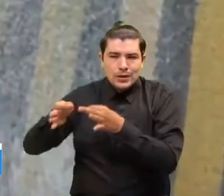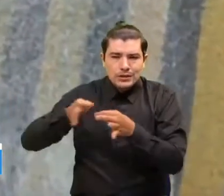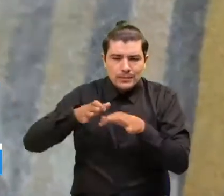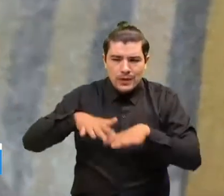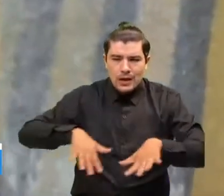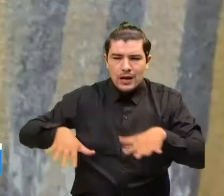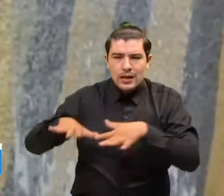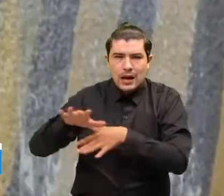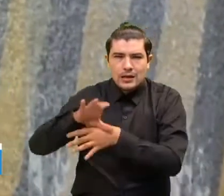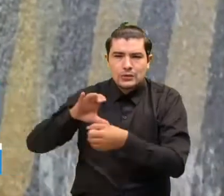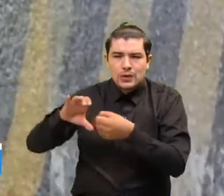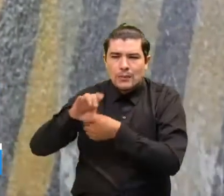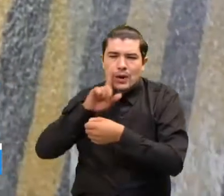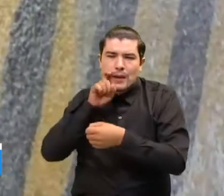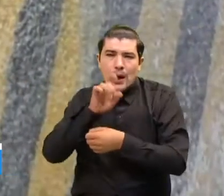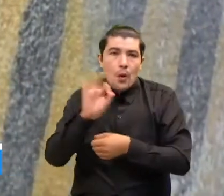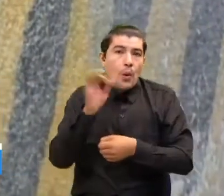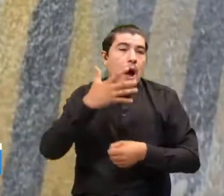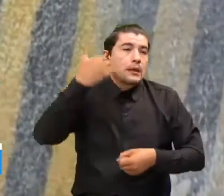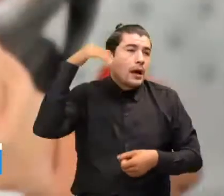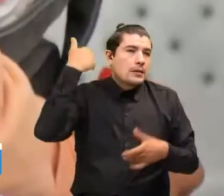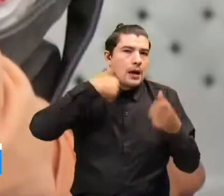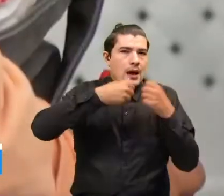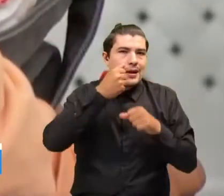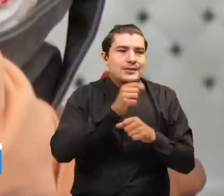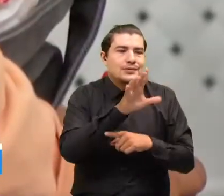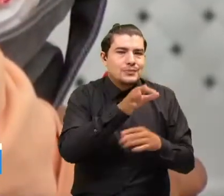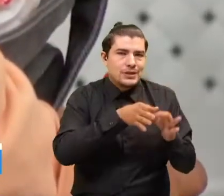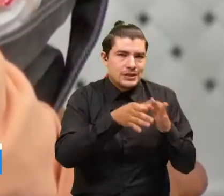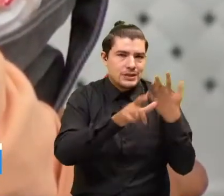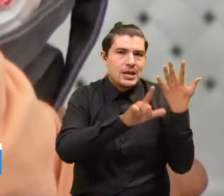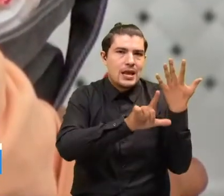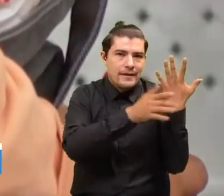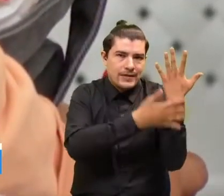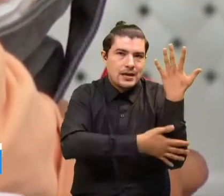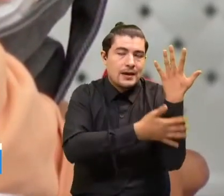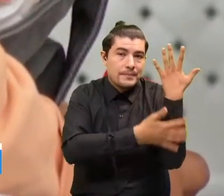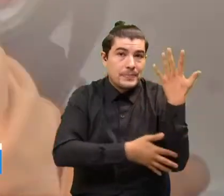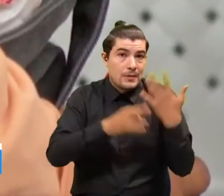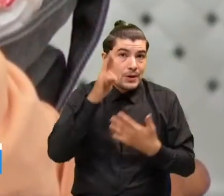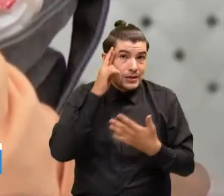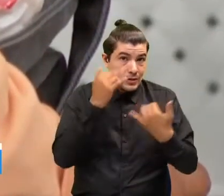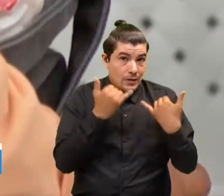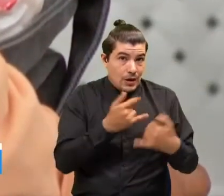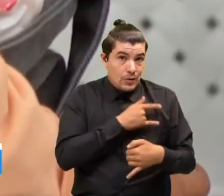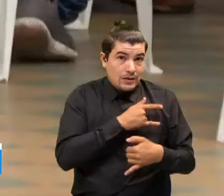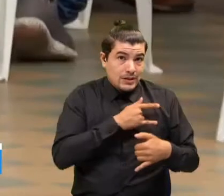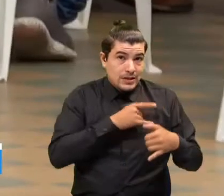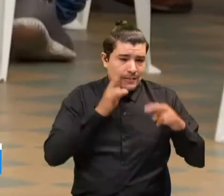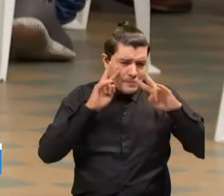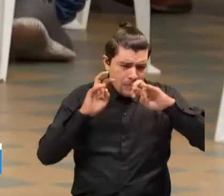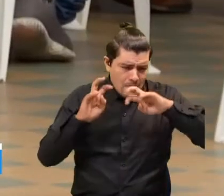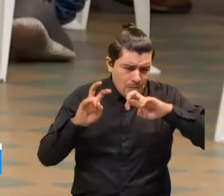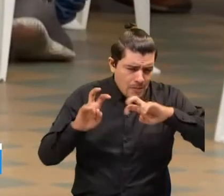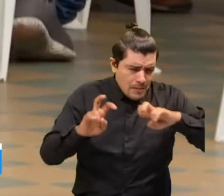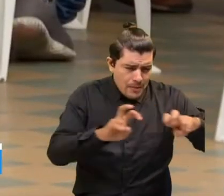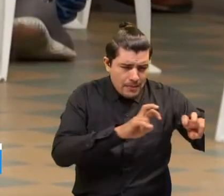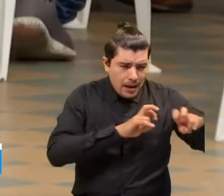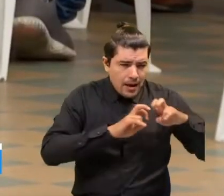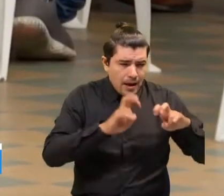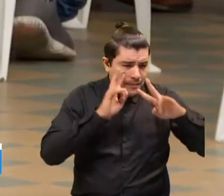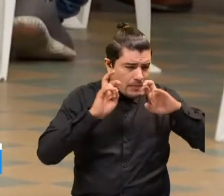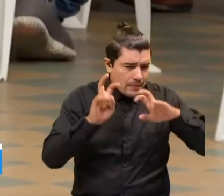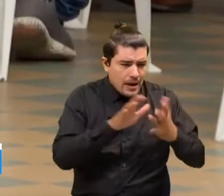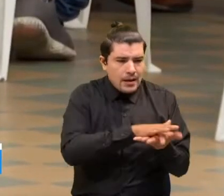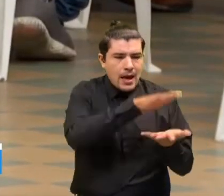el municipio de Lebrija, insumo que se entregará este año a la Jurisdicción Especial para la Paz como